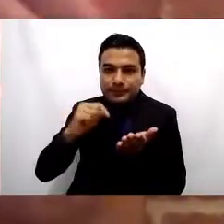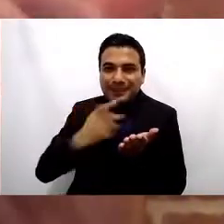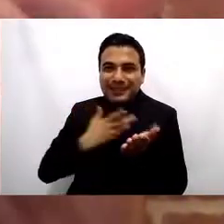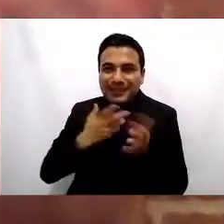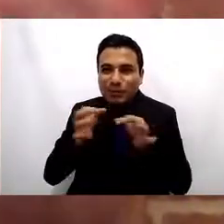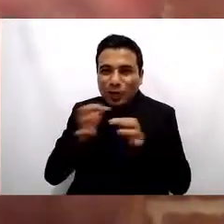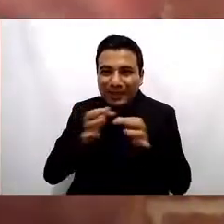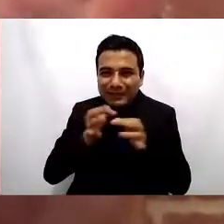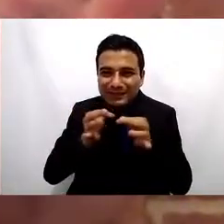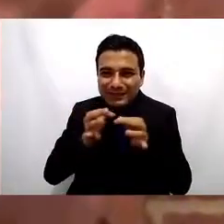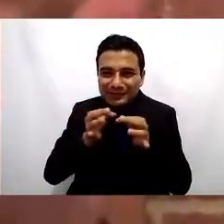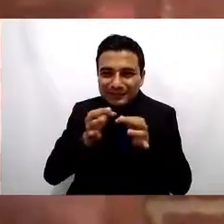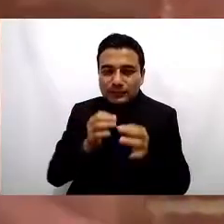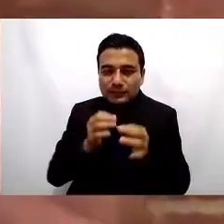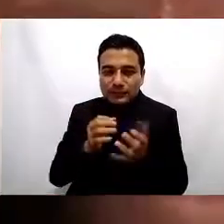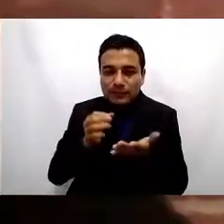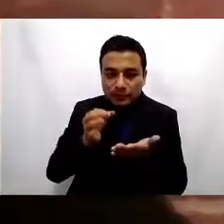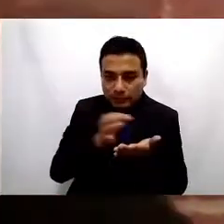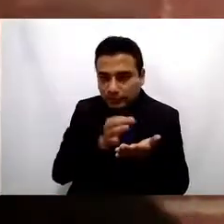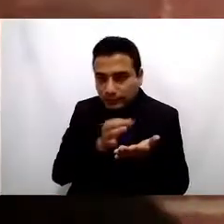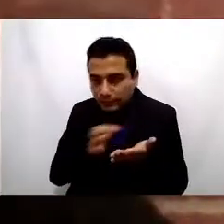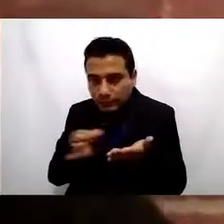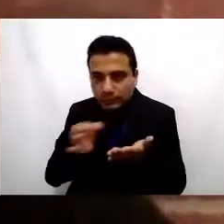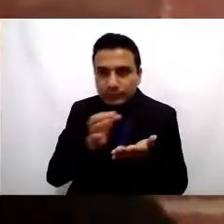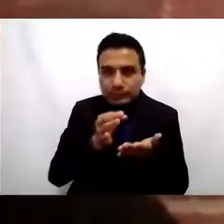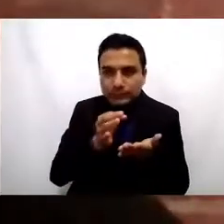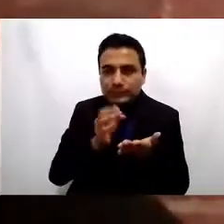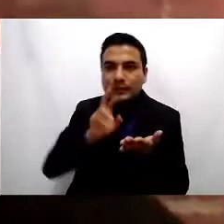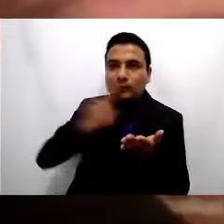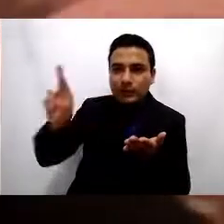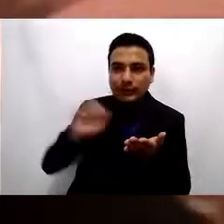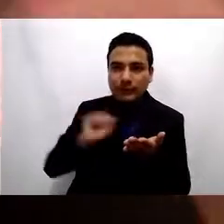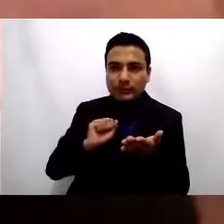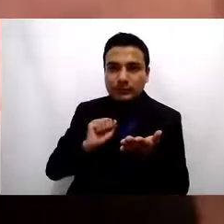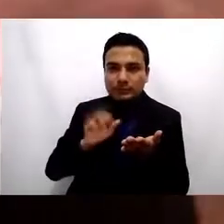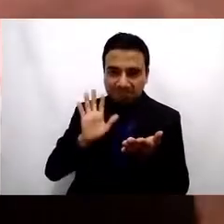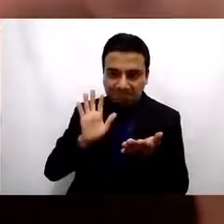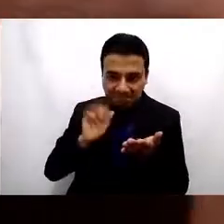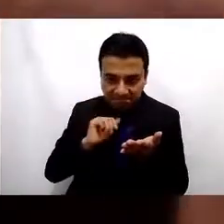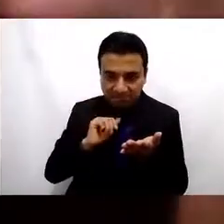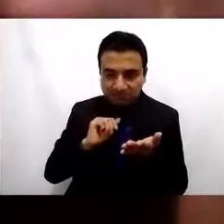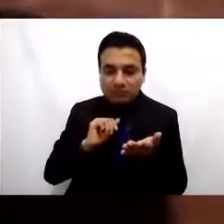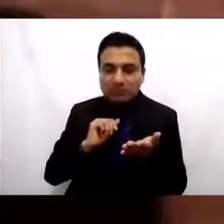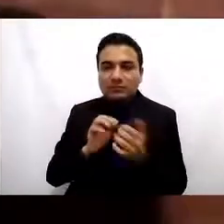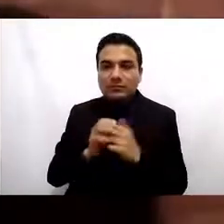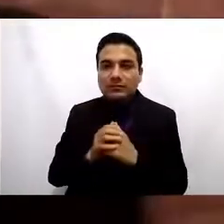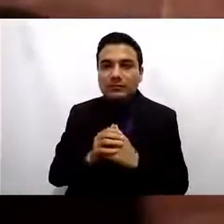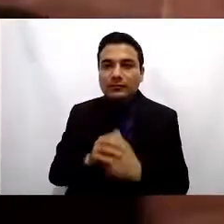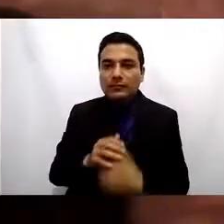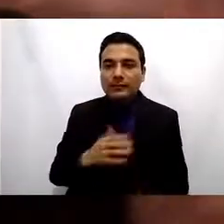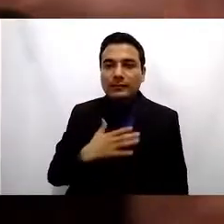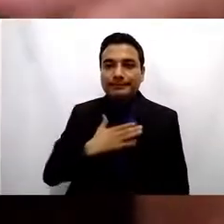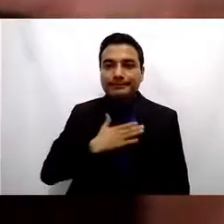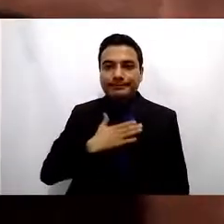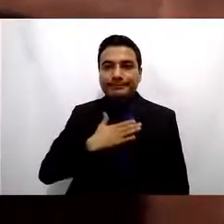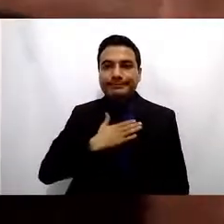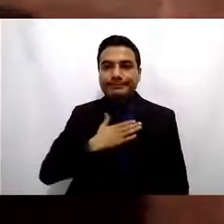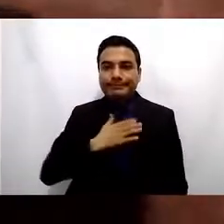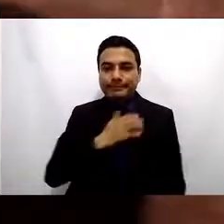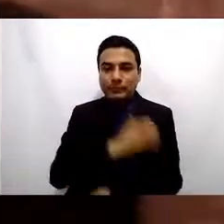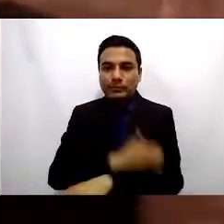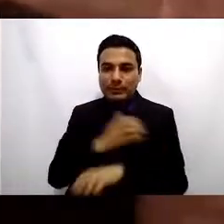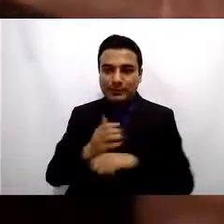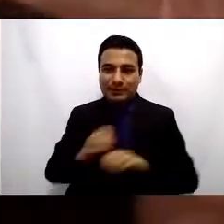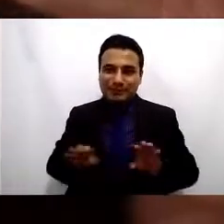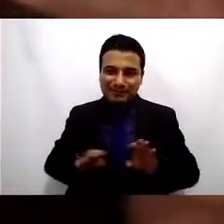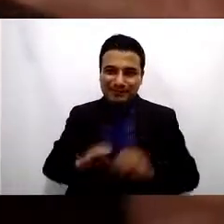monedas, conducen a una respuesta. Y entonces, Mónica, mi compañera,